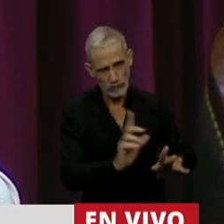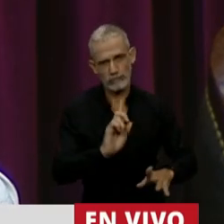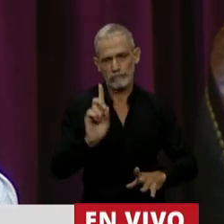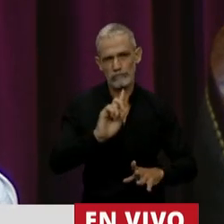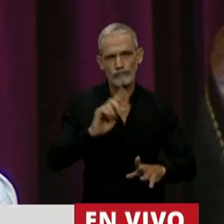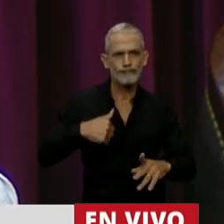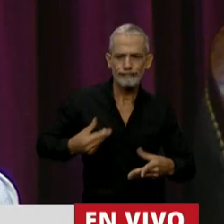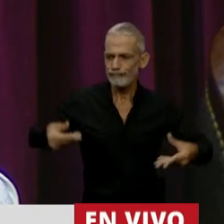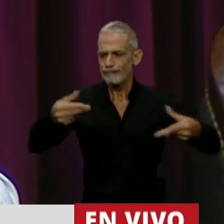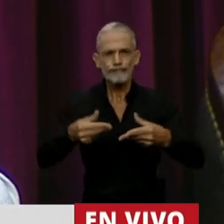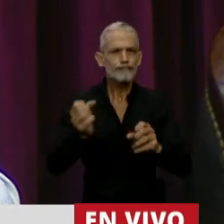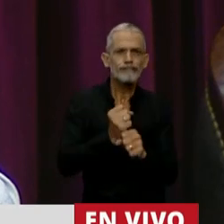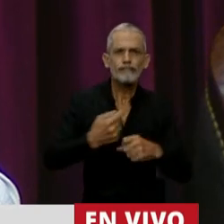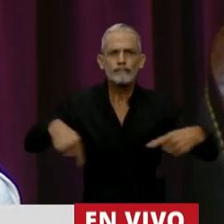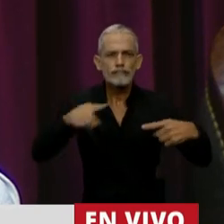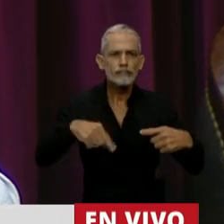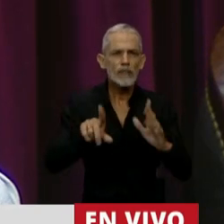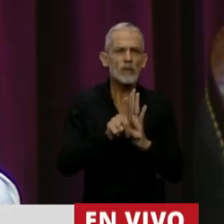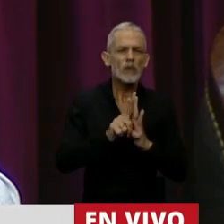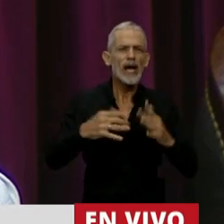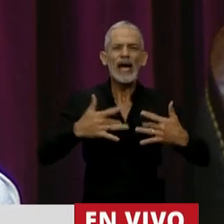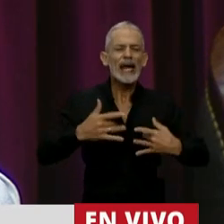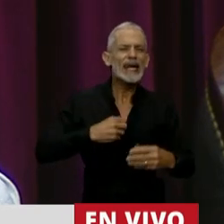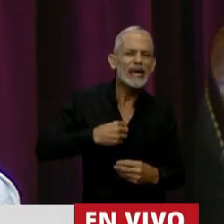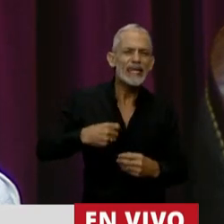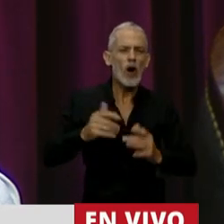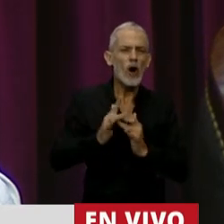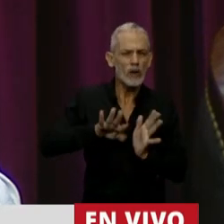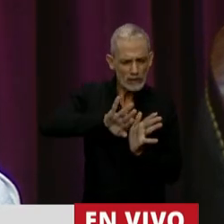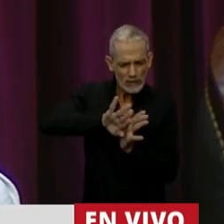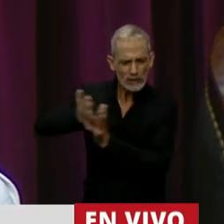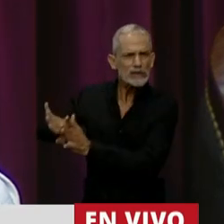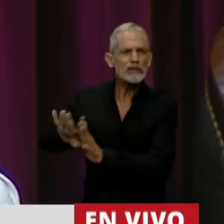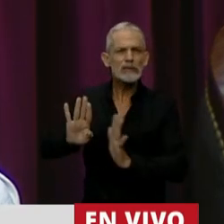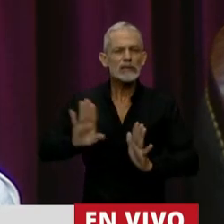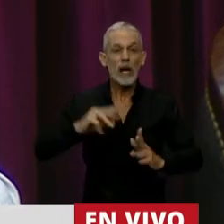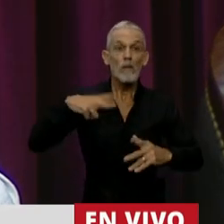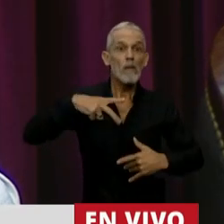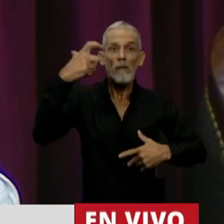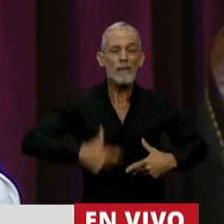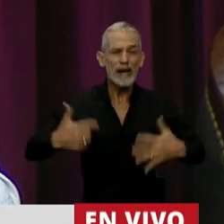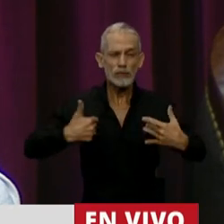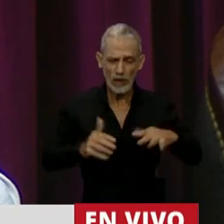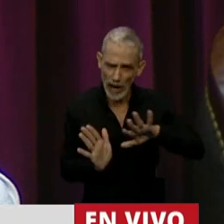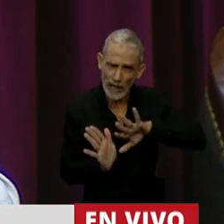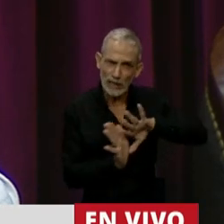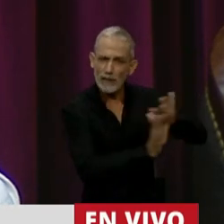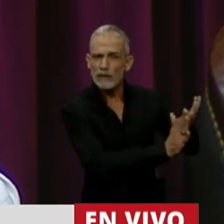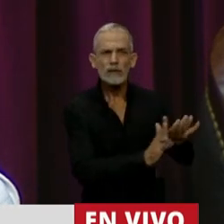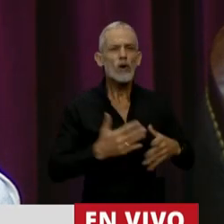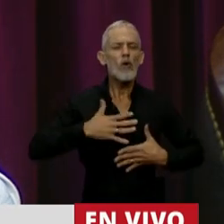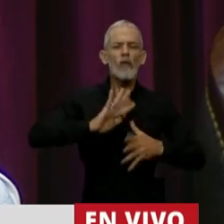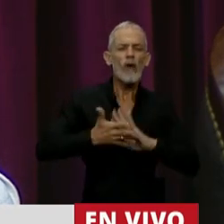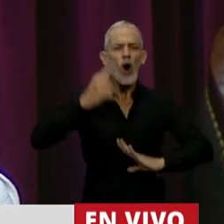debemos legislar sin creencias religiosas, sin experiencias personales, sin tener en cuenta nuestras